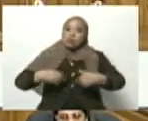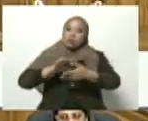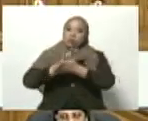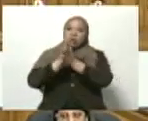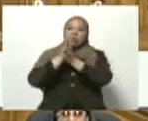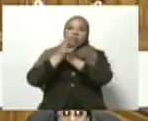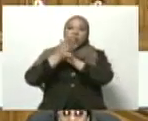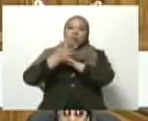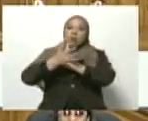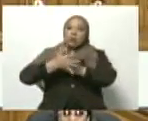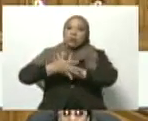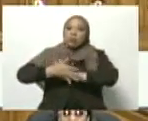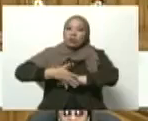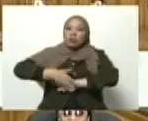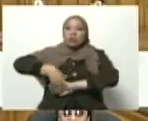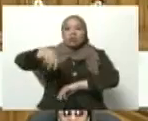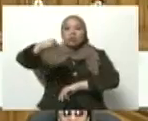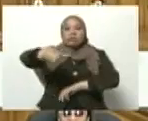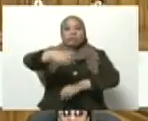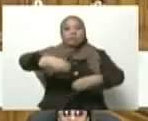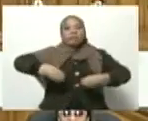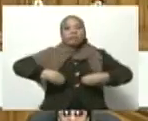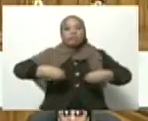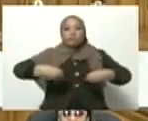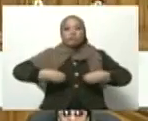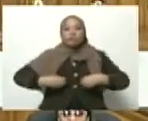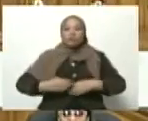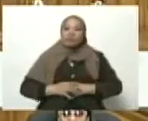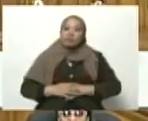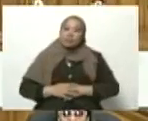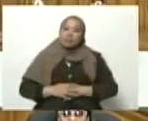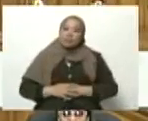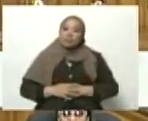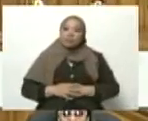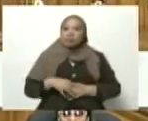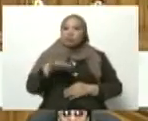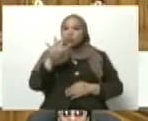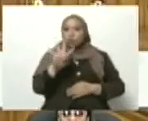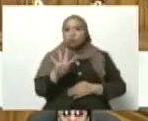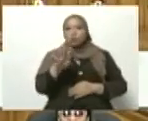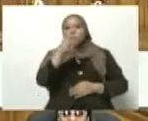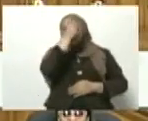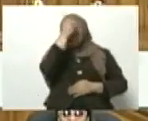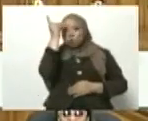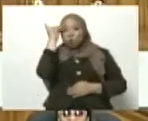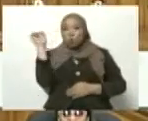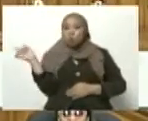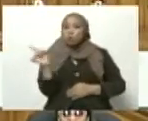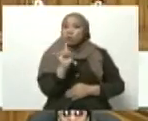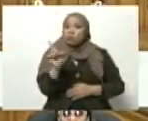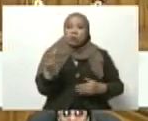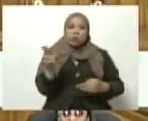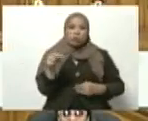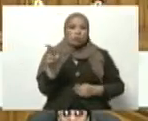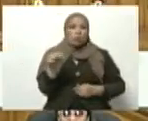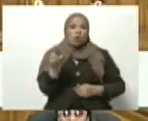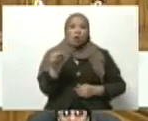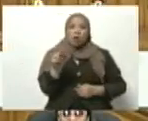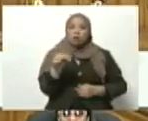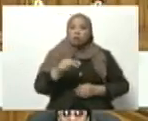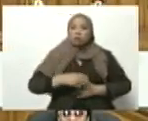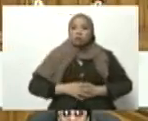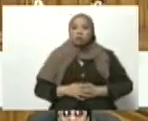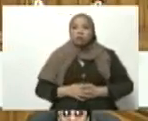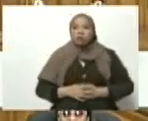del pueblo venezolano, de nuestra vida. Esto no es los 4 dirigentes, esto no es Diosdado Cabello y sus amigos, no, así no fue nunca. Era